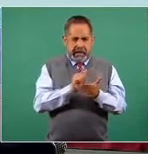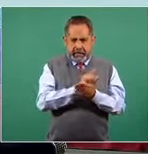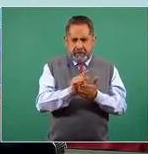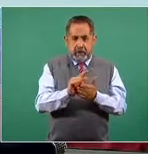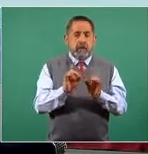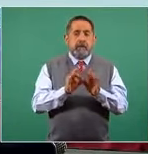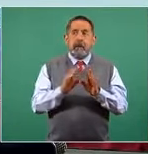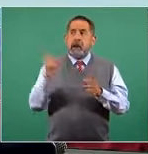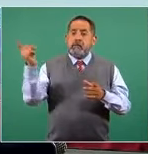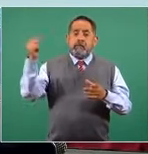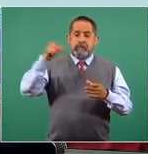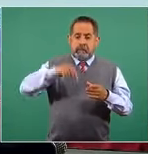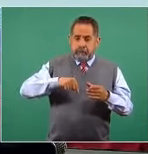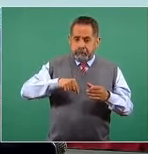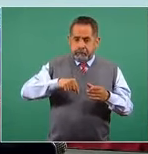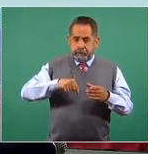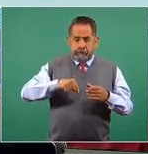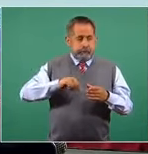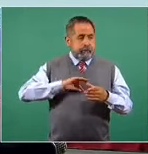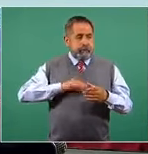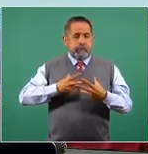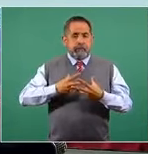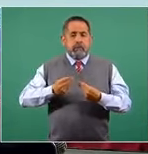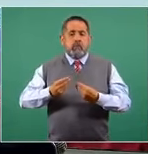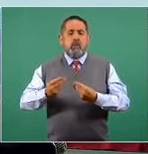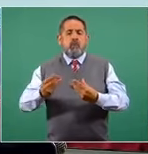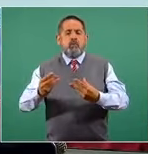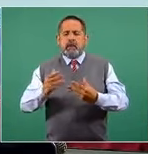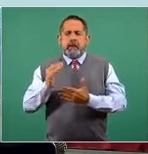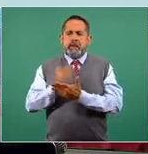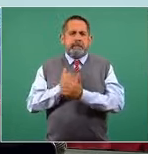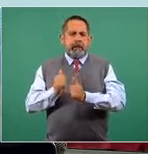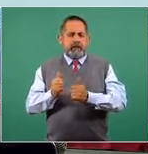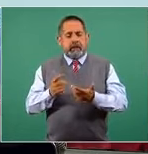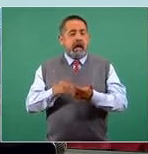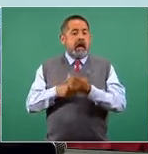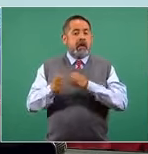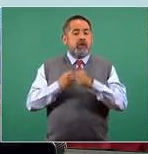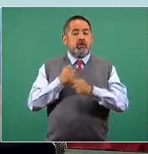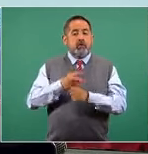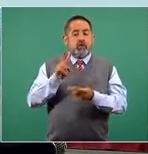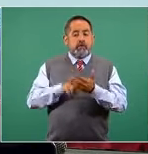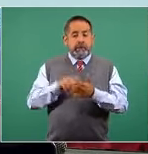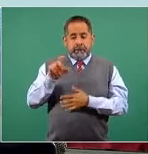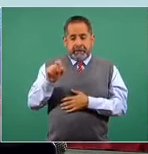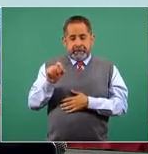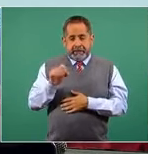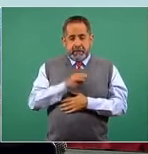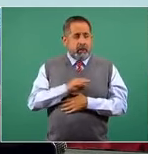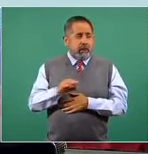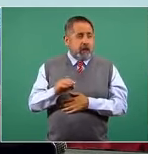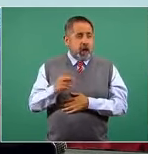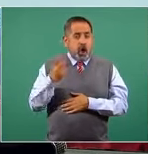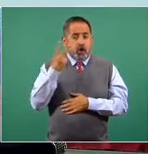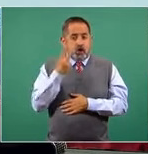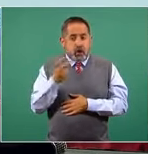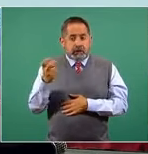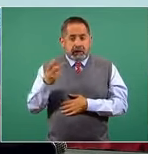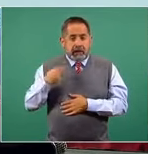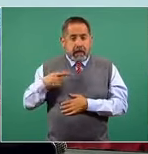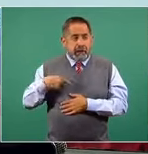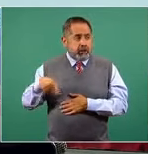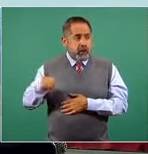sarampión, pero generalmente no hay transmisión sostenida. En 2020 tuvimos casi 200 casos